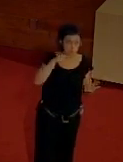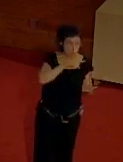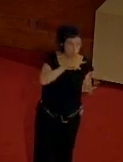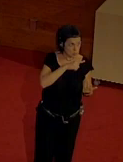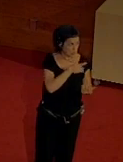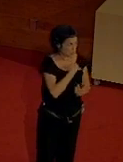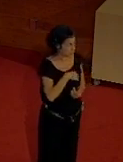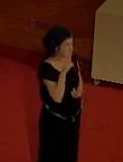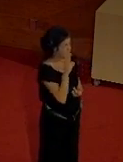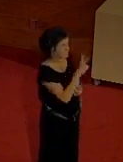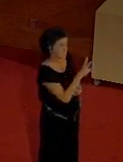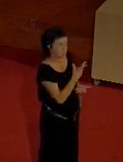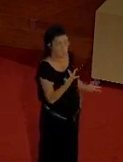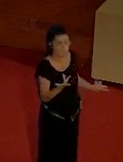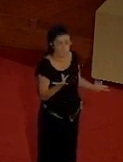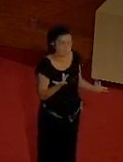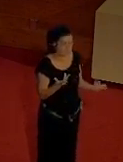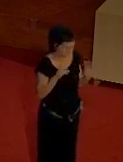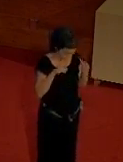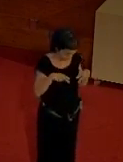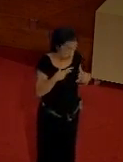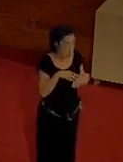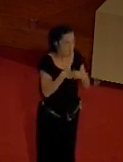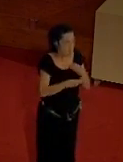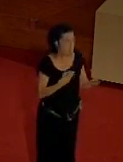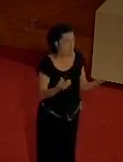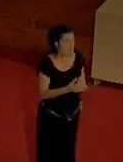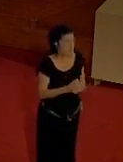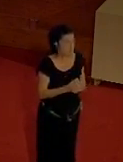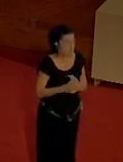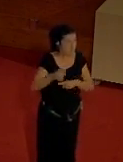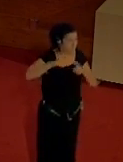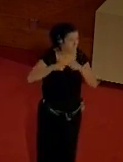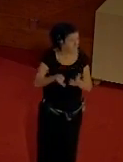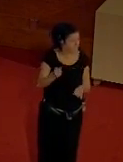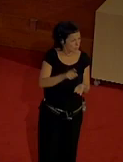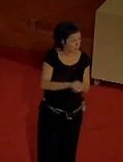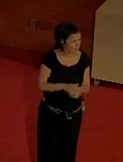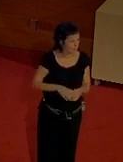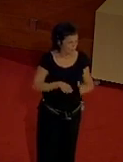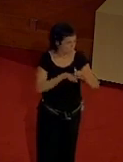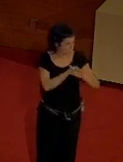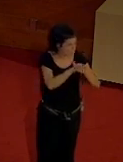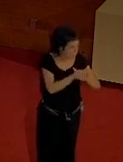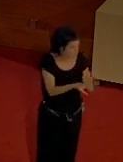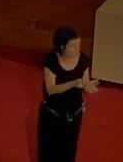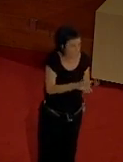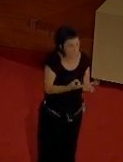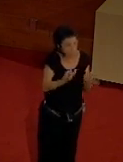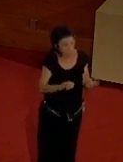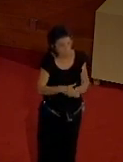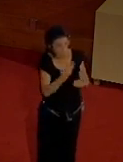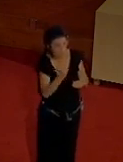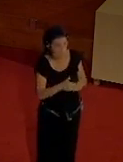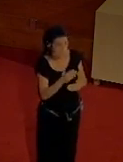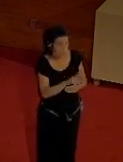con China y ahora qué hacemos volvemos a lo de siempre volvemos a Los cañones por muy modernos que sean De